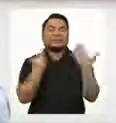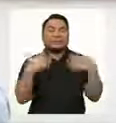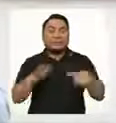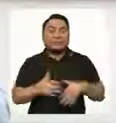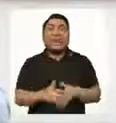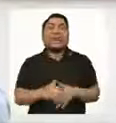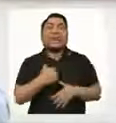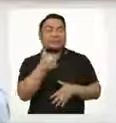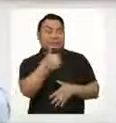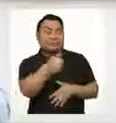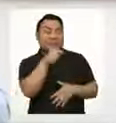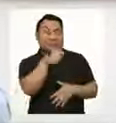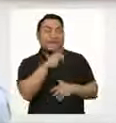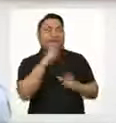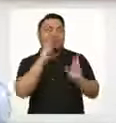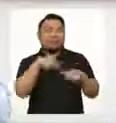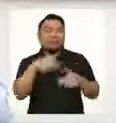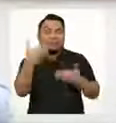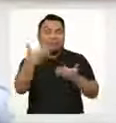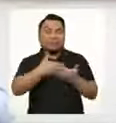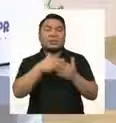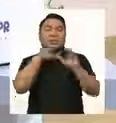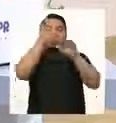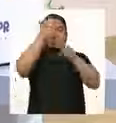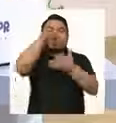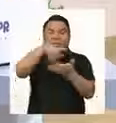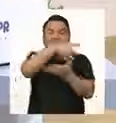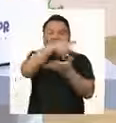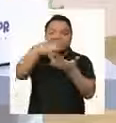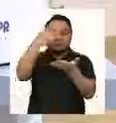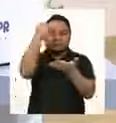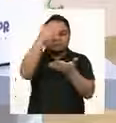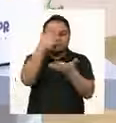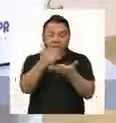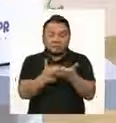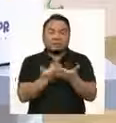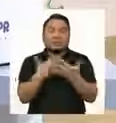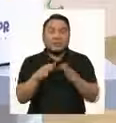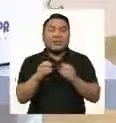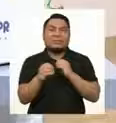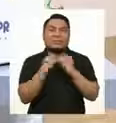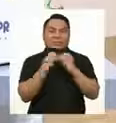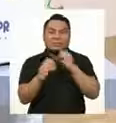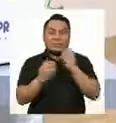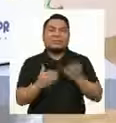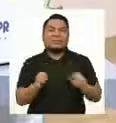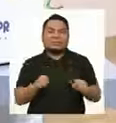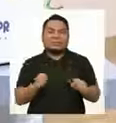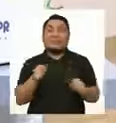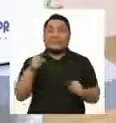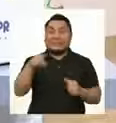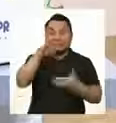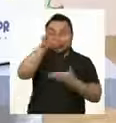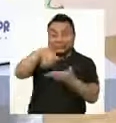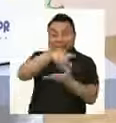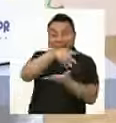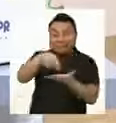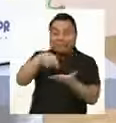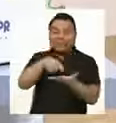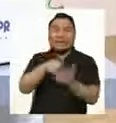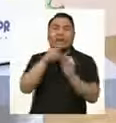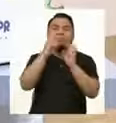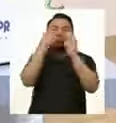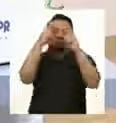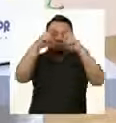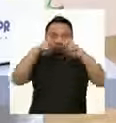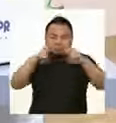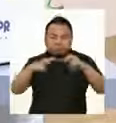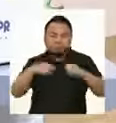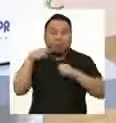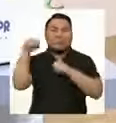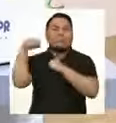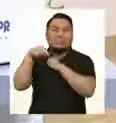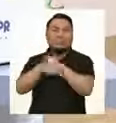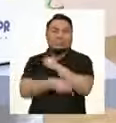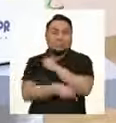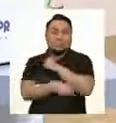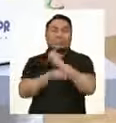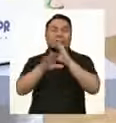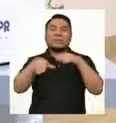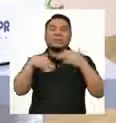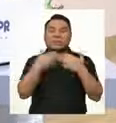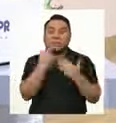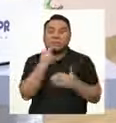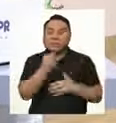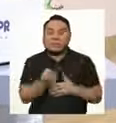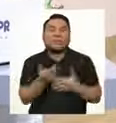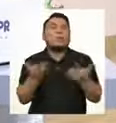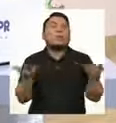podemos empezar a armar nuestra tabla de frecuencias. Sí, y con nuestra tabla de frecuencias podremos hacer un análisis profundo e